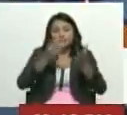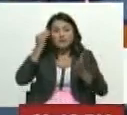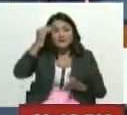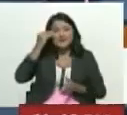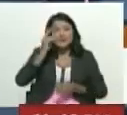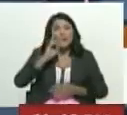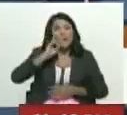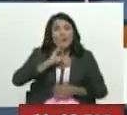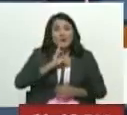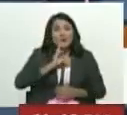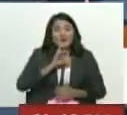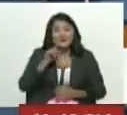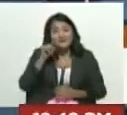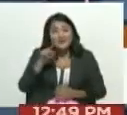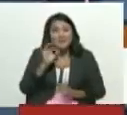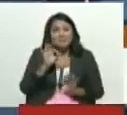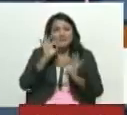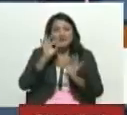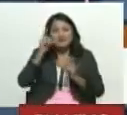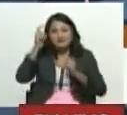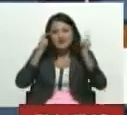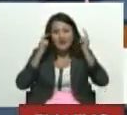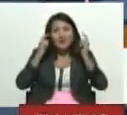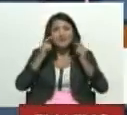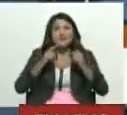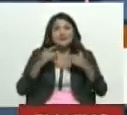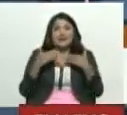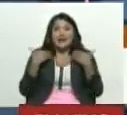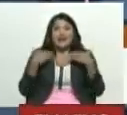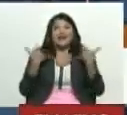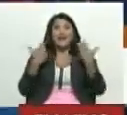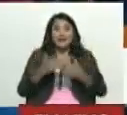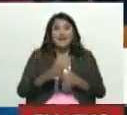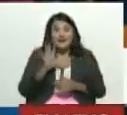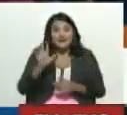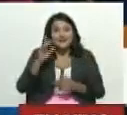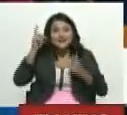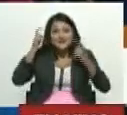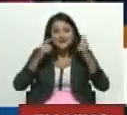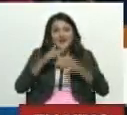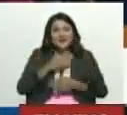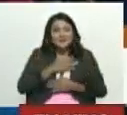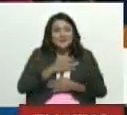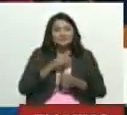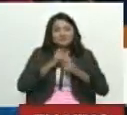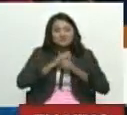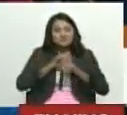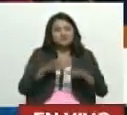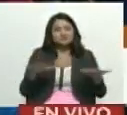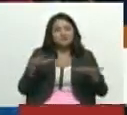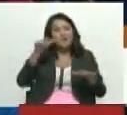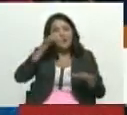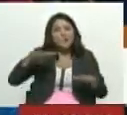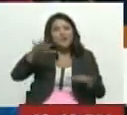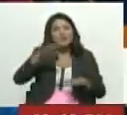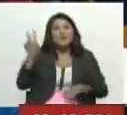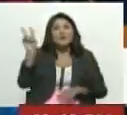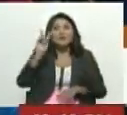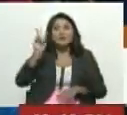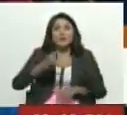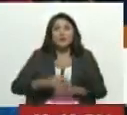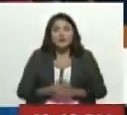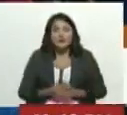a Hugo Chávez alegre y que deja una huella en el pueblo venezolano citando también las palabras